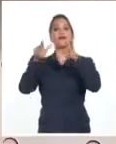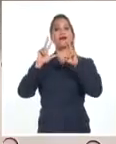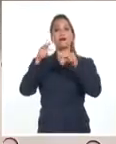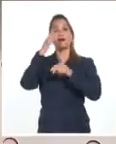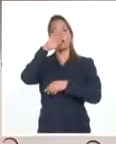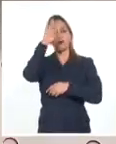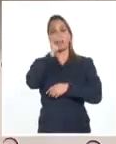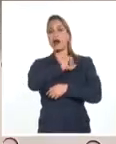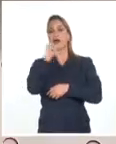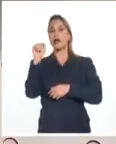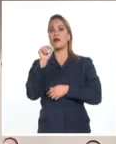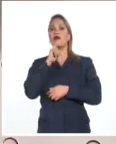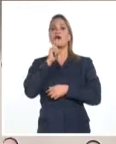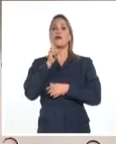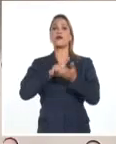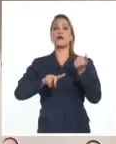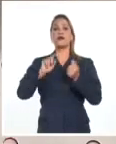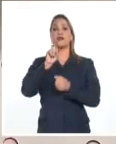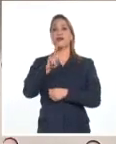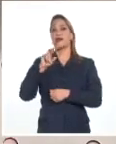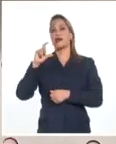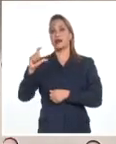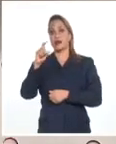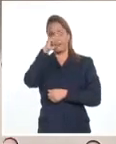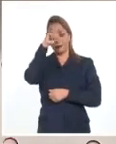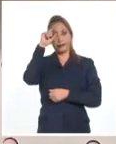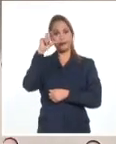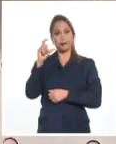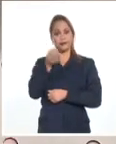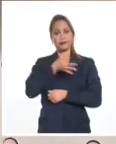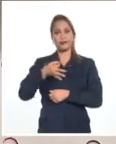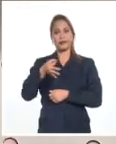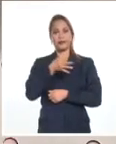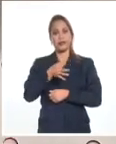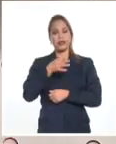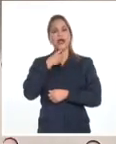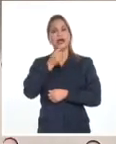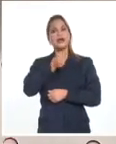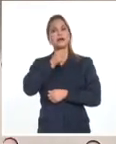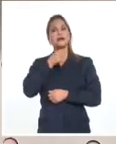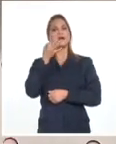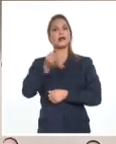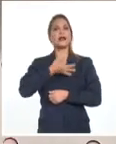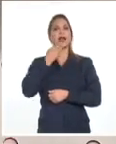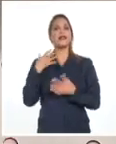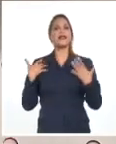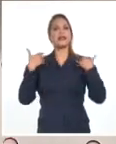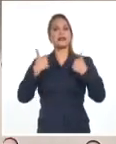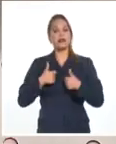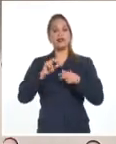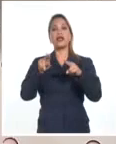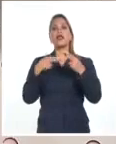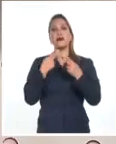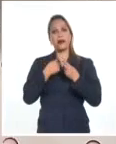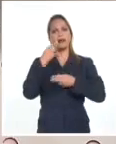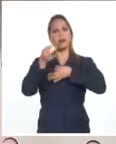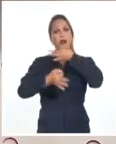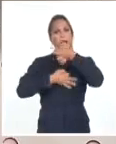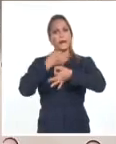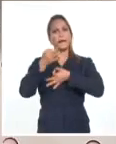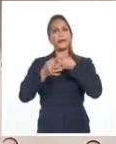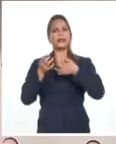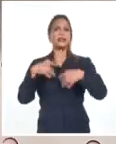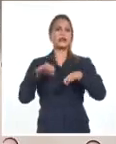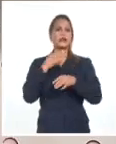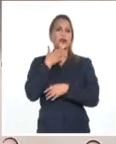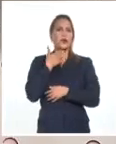Clara. El inquieto Guillermo Rodríguez Hidalgo Gato conversó con Luis Hernández, director de este evento en nuestro país, quien le